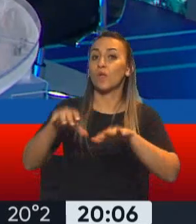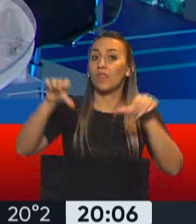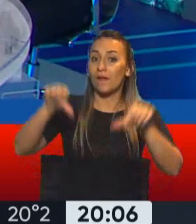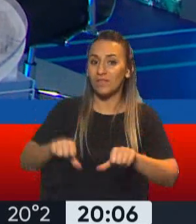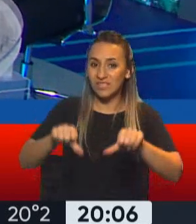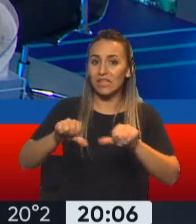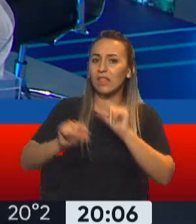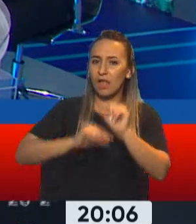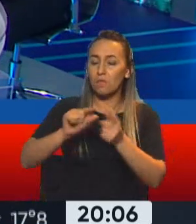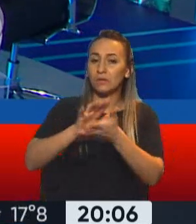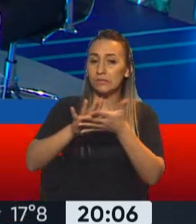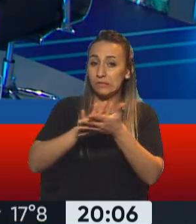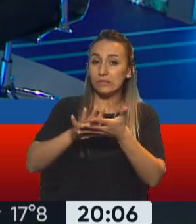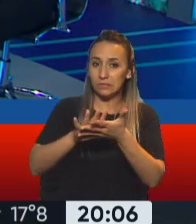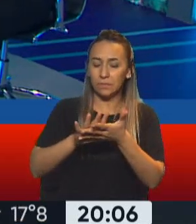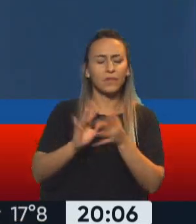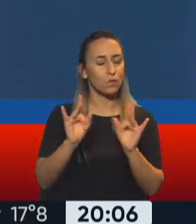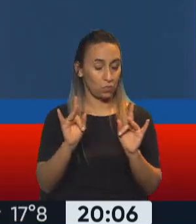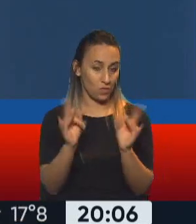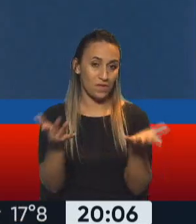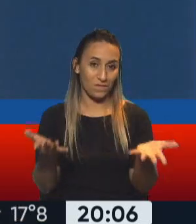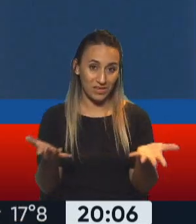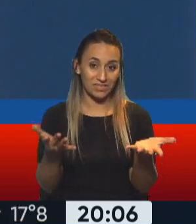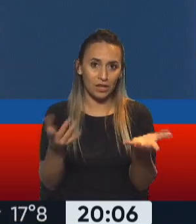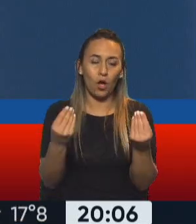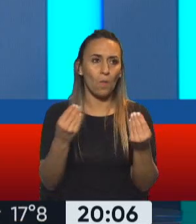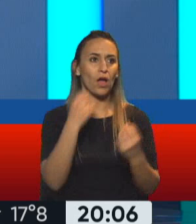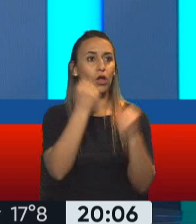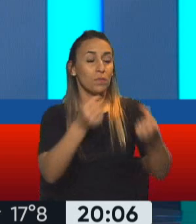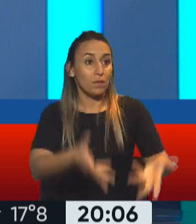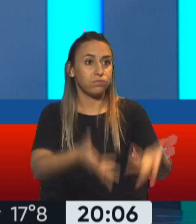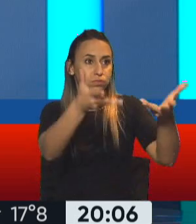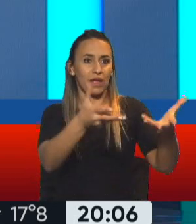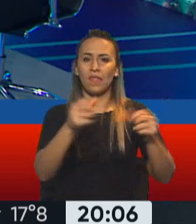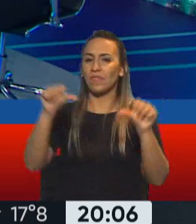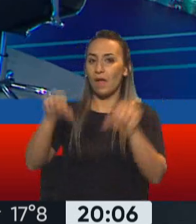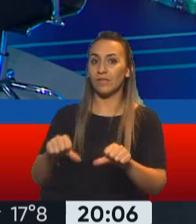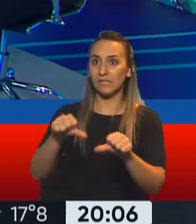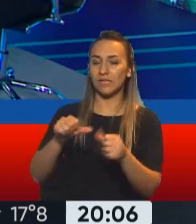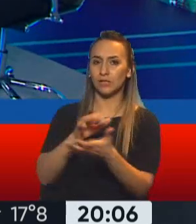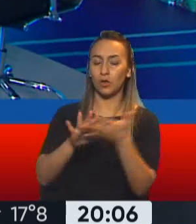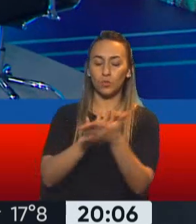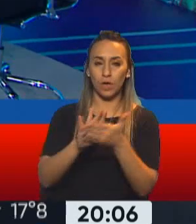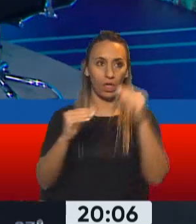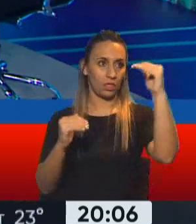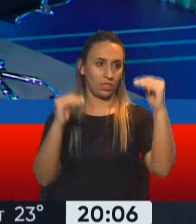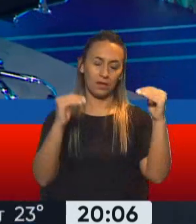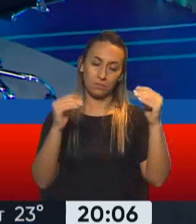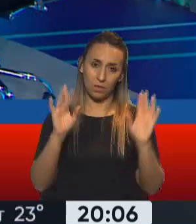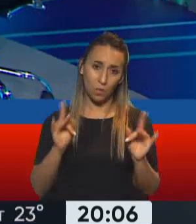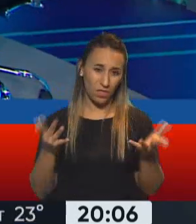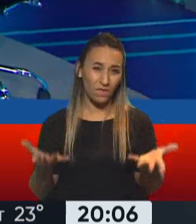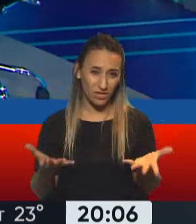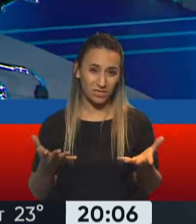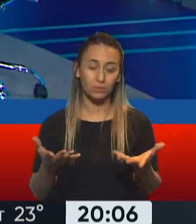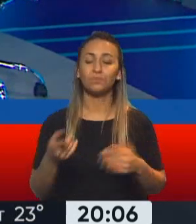un pronunciamiento... es difícil eso, ¿no? Expandirse y reducir el déficit. Es complicado, sabemos que es una de las cuestiones que más pican dentro del Frente de Todos,